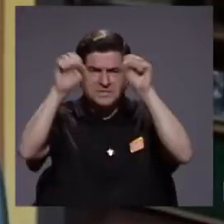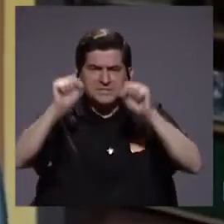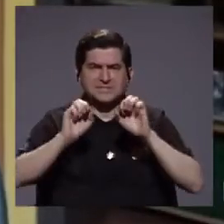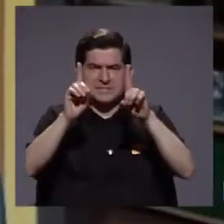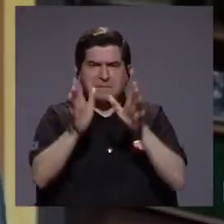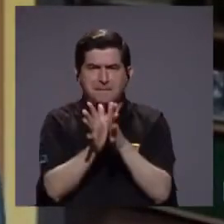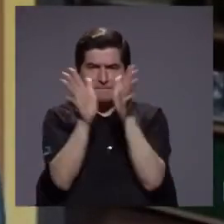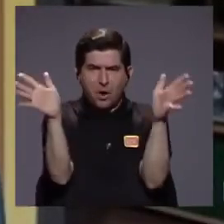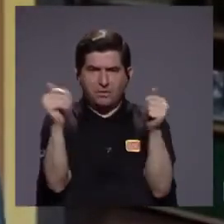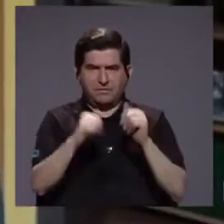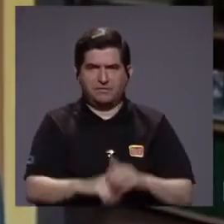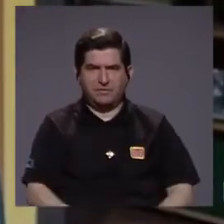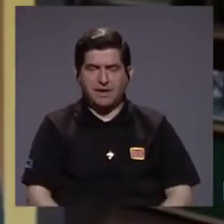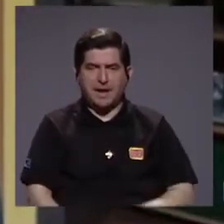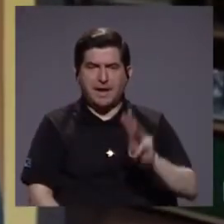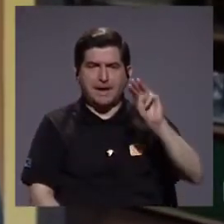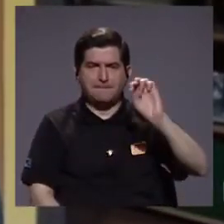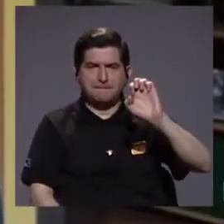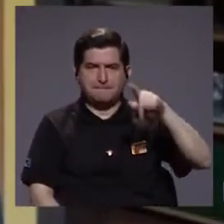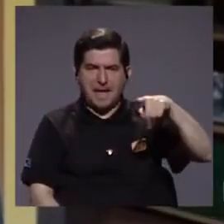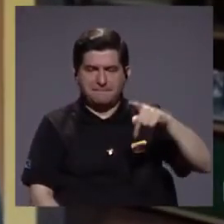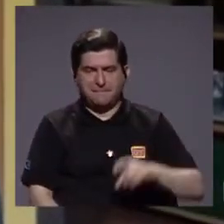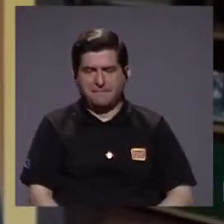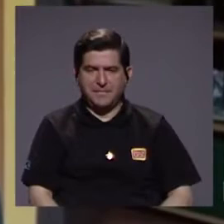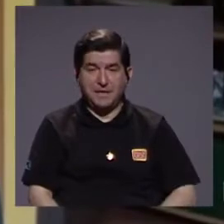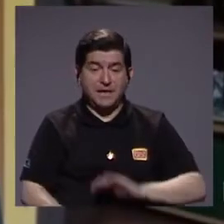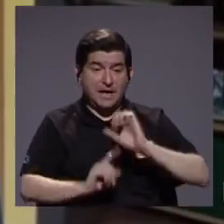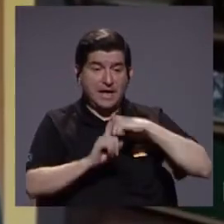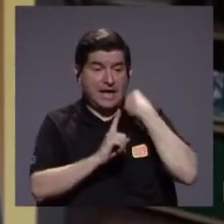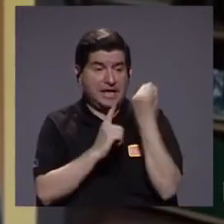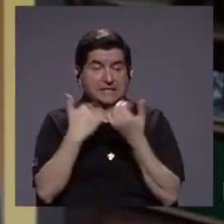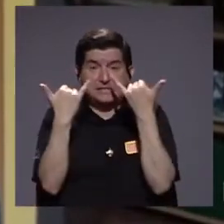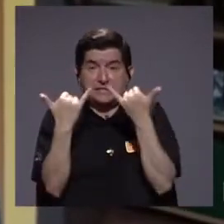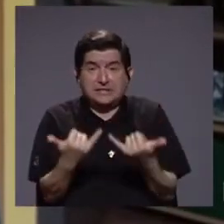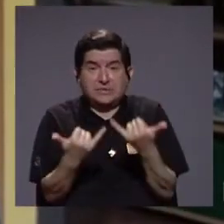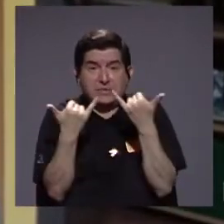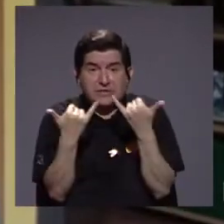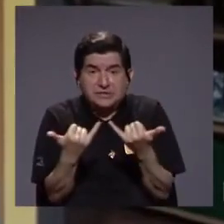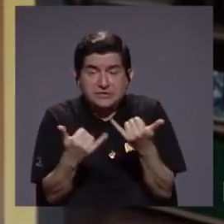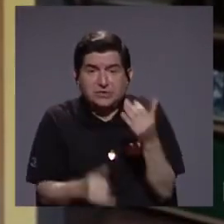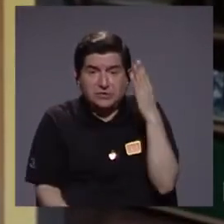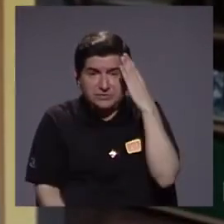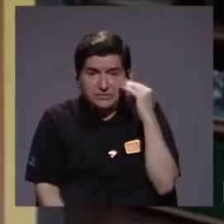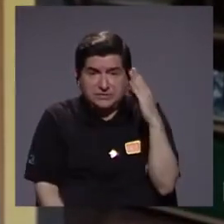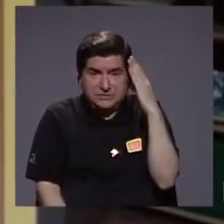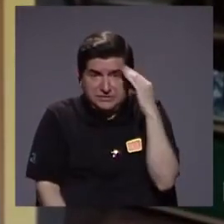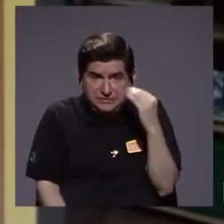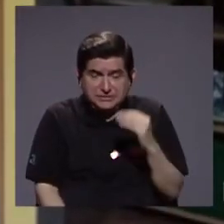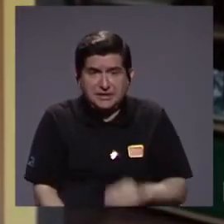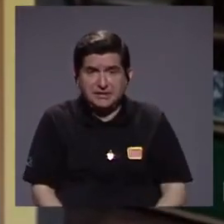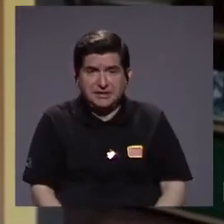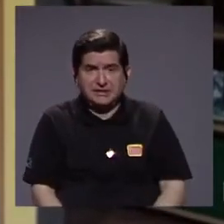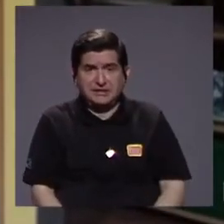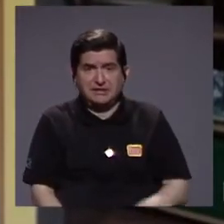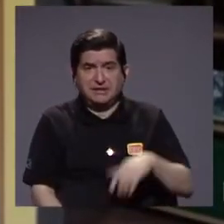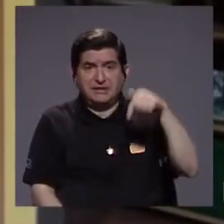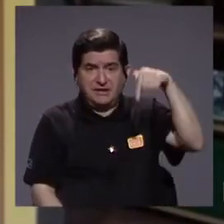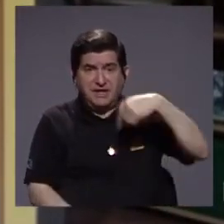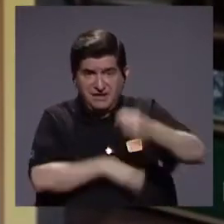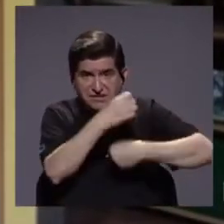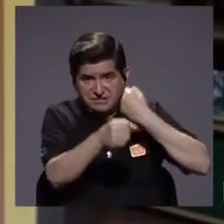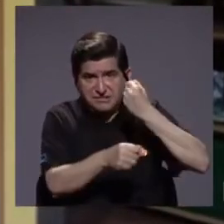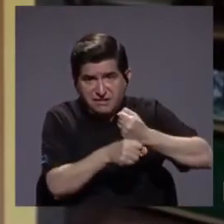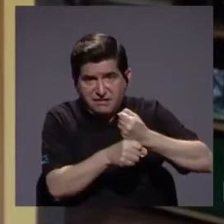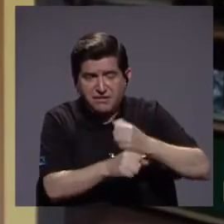educación pública, al MEP, ante toda la situación que hemos vivido durante este